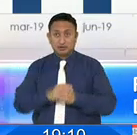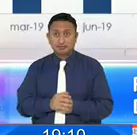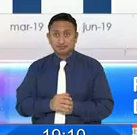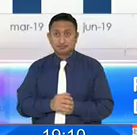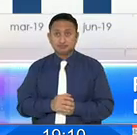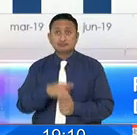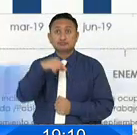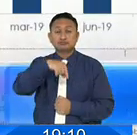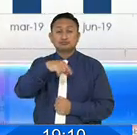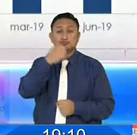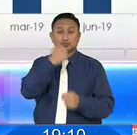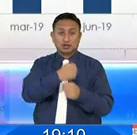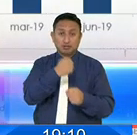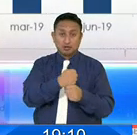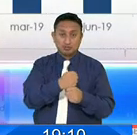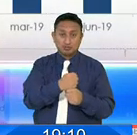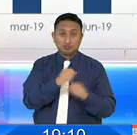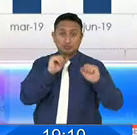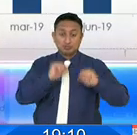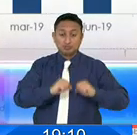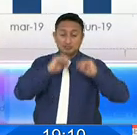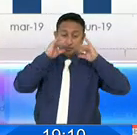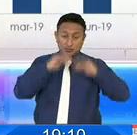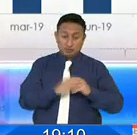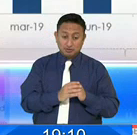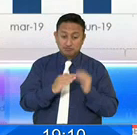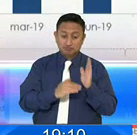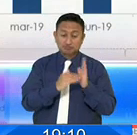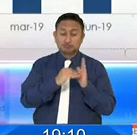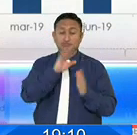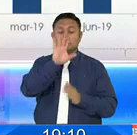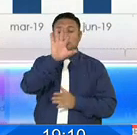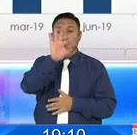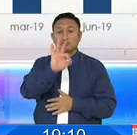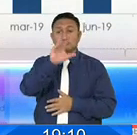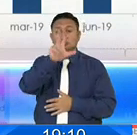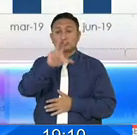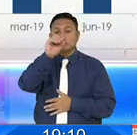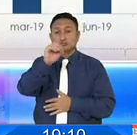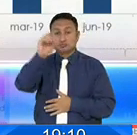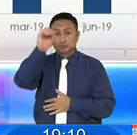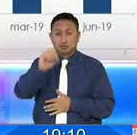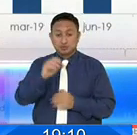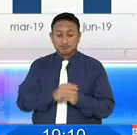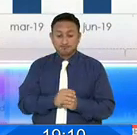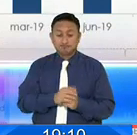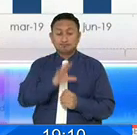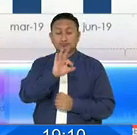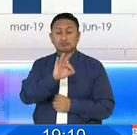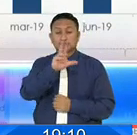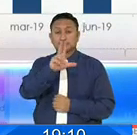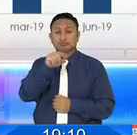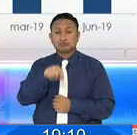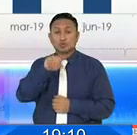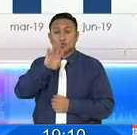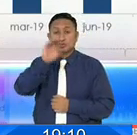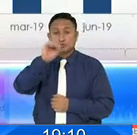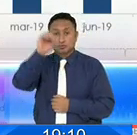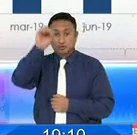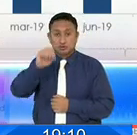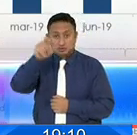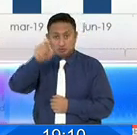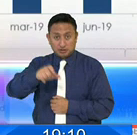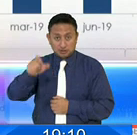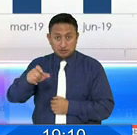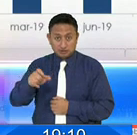empleo alcanza para septiembre de este año 93.4%, es decir, el 93.4% de la